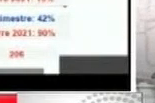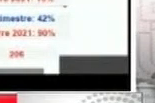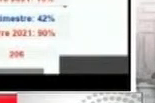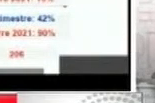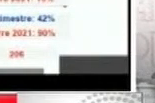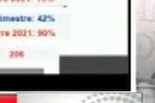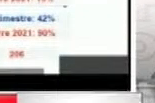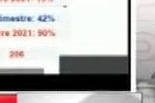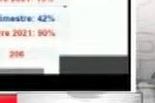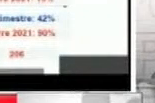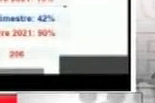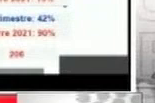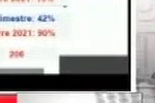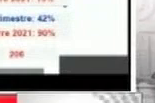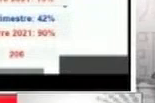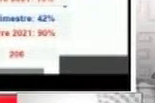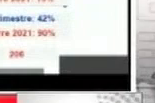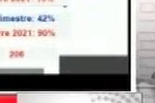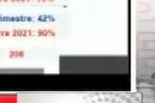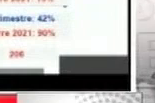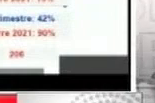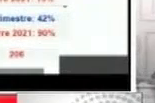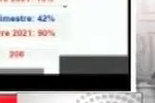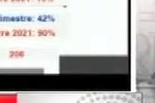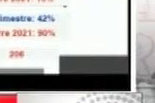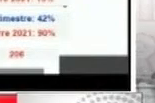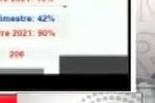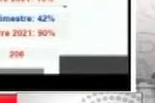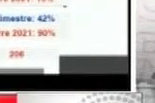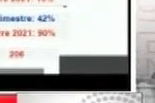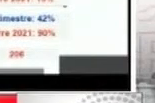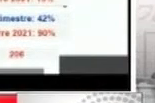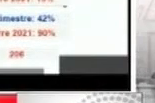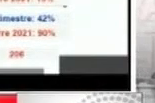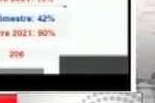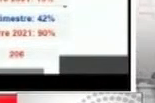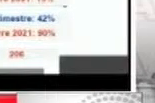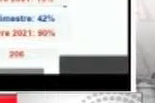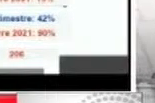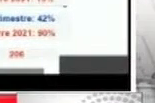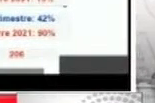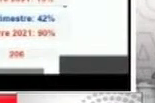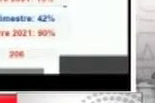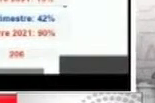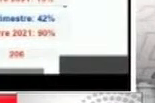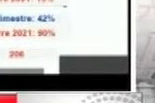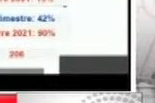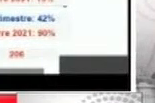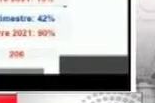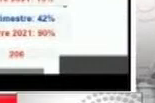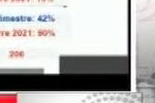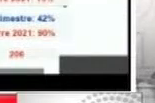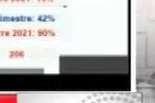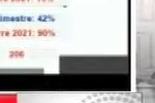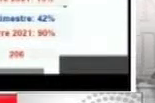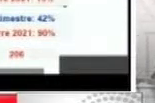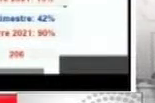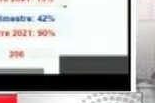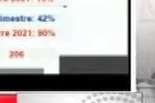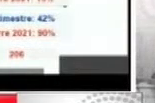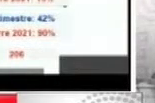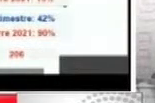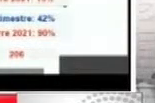que fijarse esas metas porque no podemos dejar tan descubierta la población, ¿no? En la cobertura de